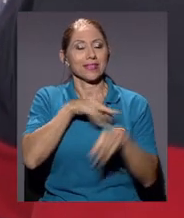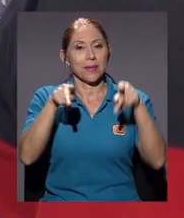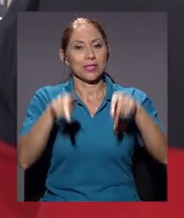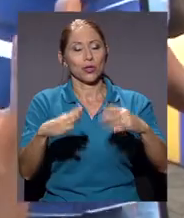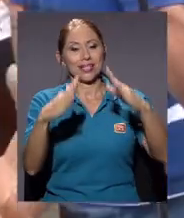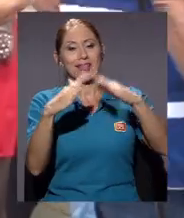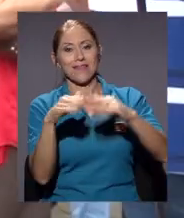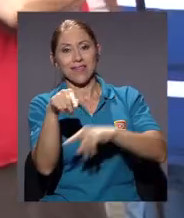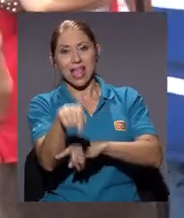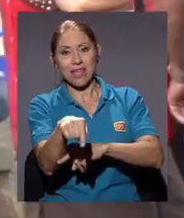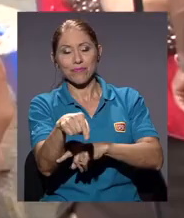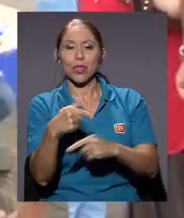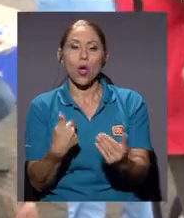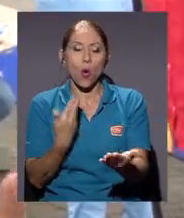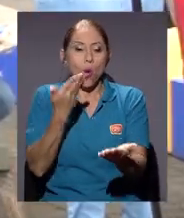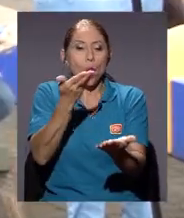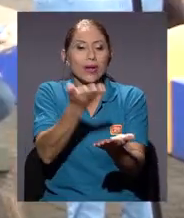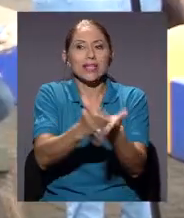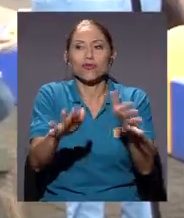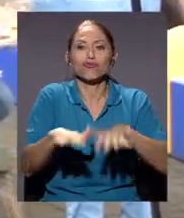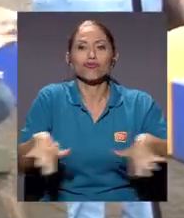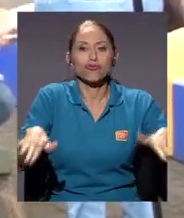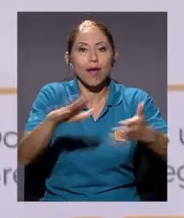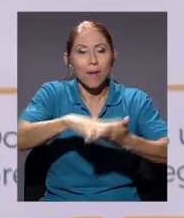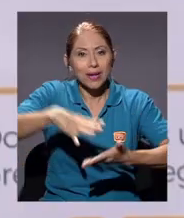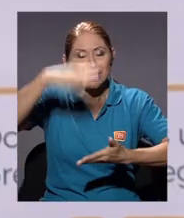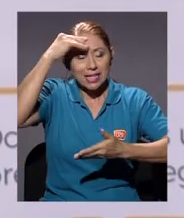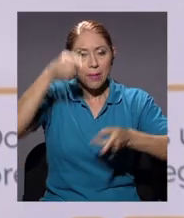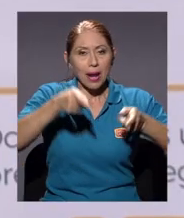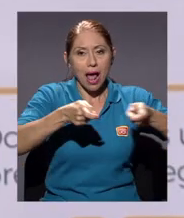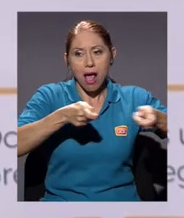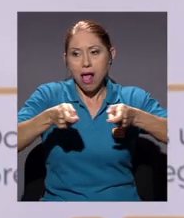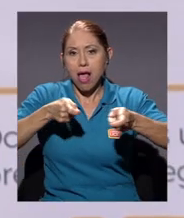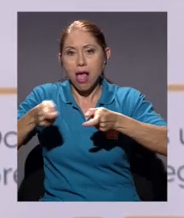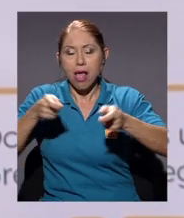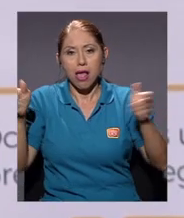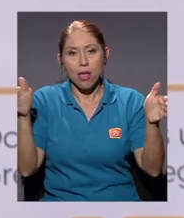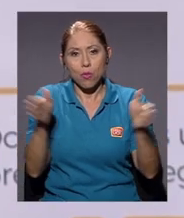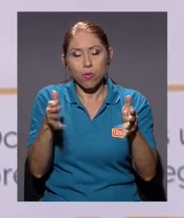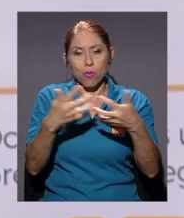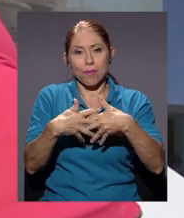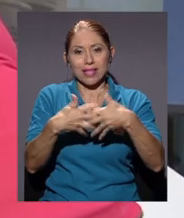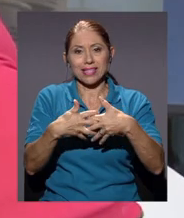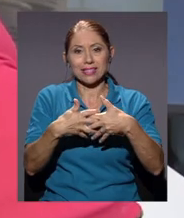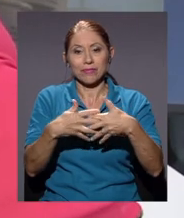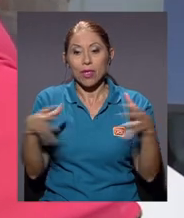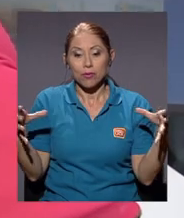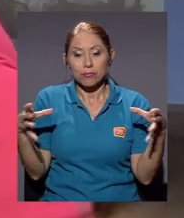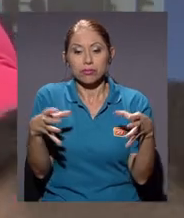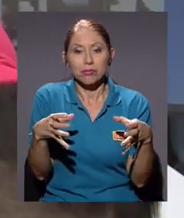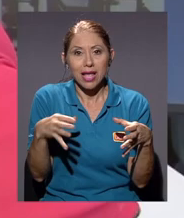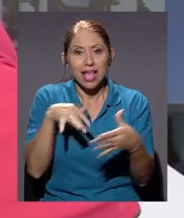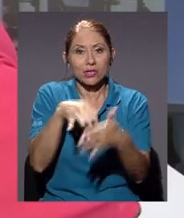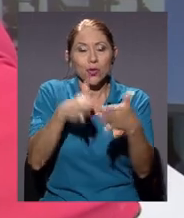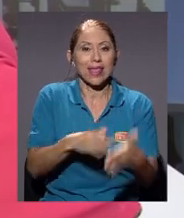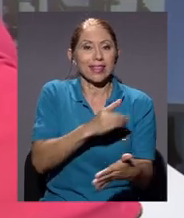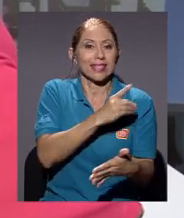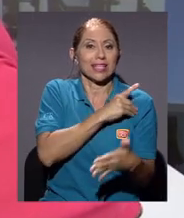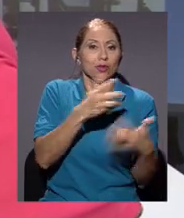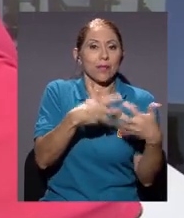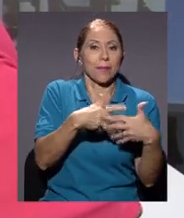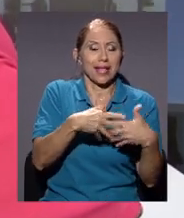de la zona, ofreciéndoles un espacio de aprendizaje para manejar sus microempresas. Lo integran estudiantes de Dirección de